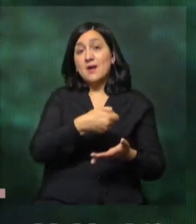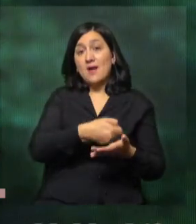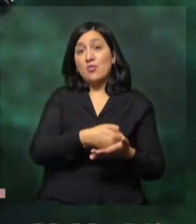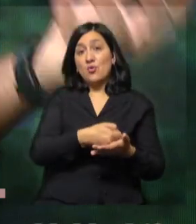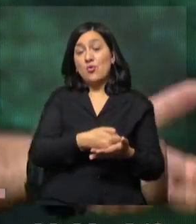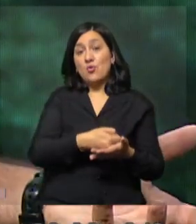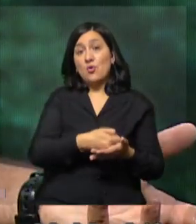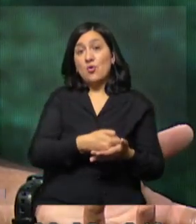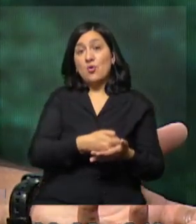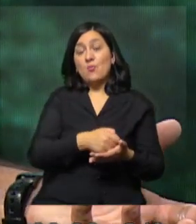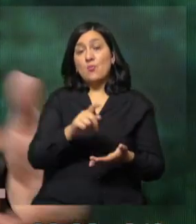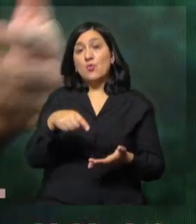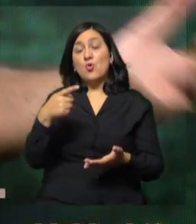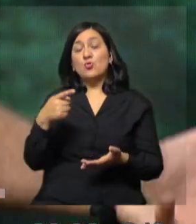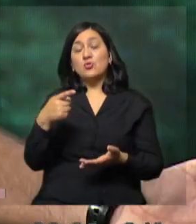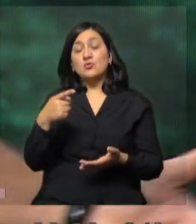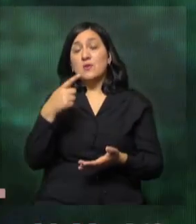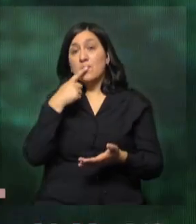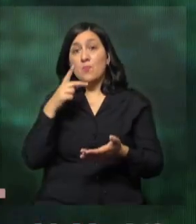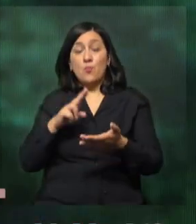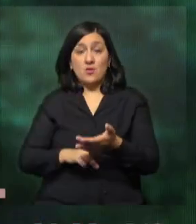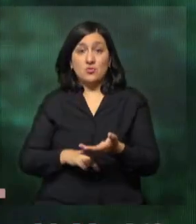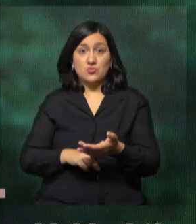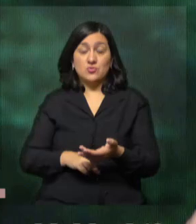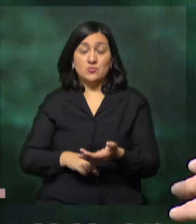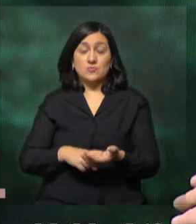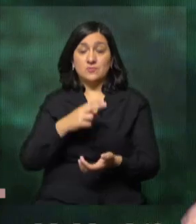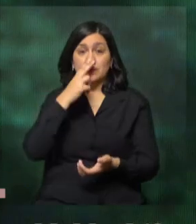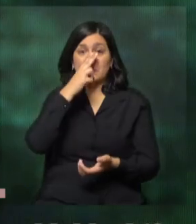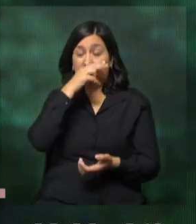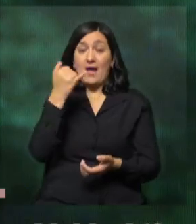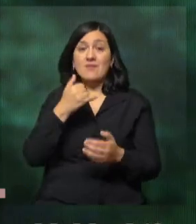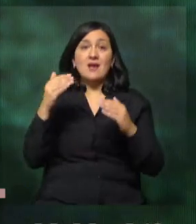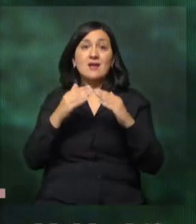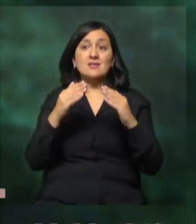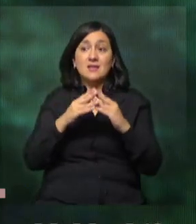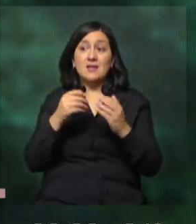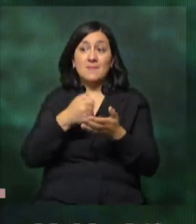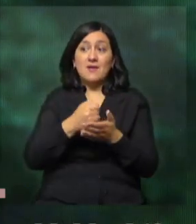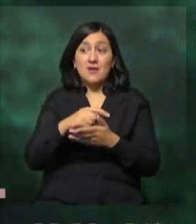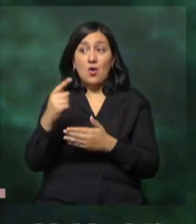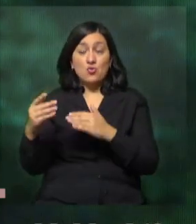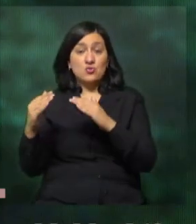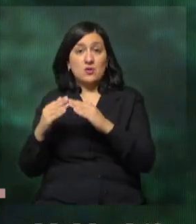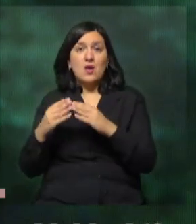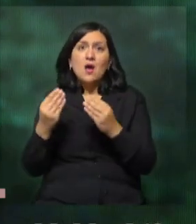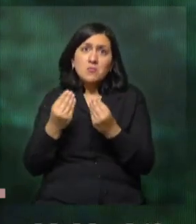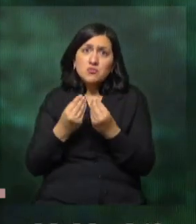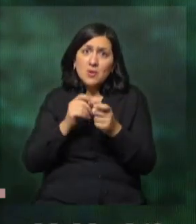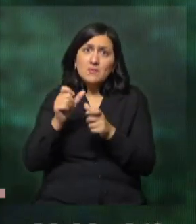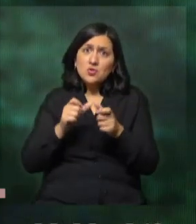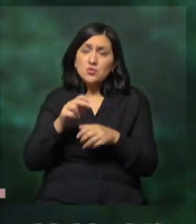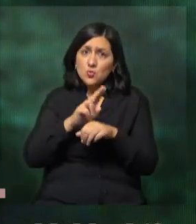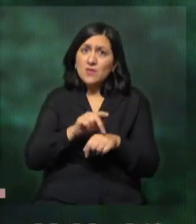subvencionada por las otras tarifas residenciales, ¿no? Que había hogares que subvencionaban a hogares. Había muchísima gente que usaba el plan 230. Y